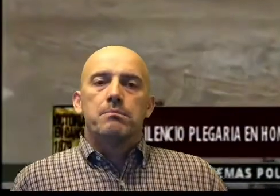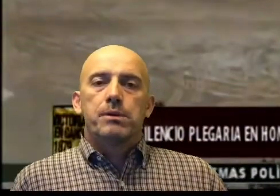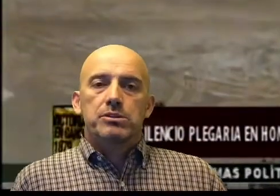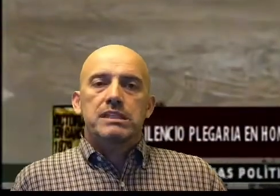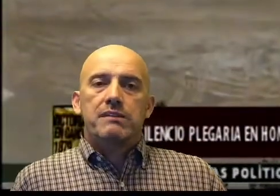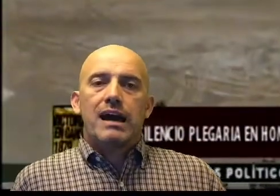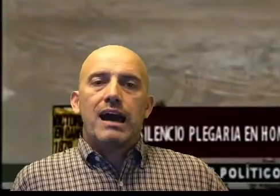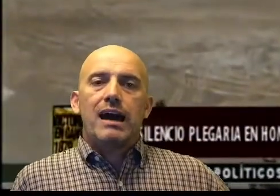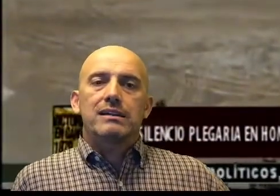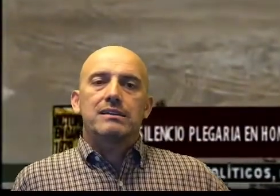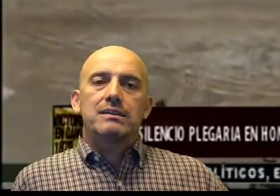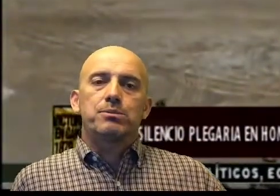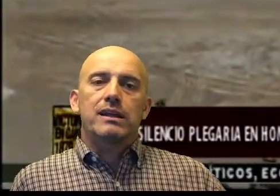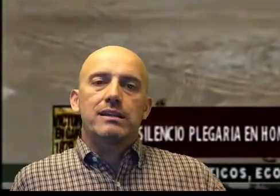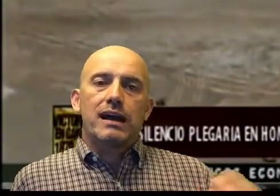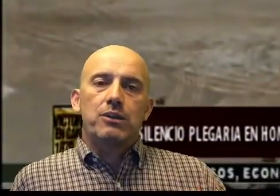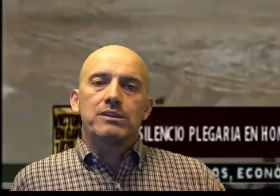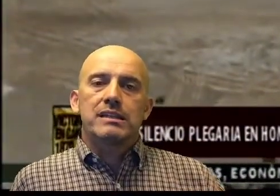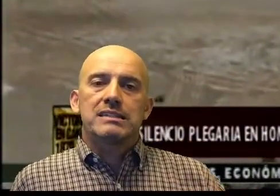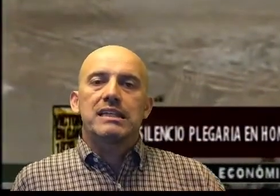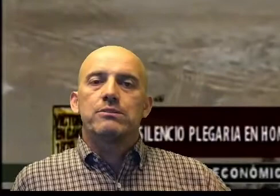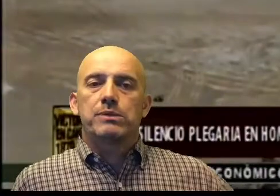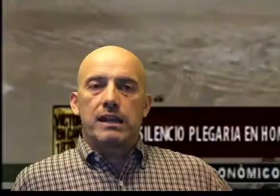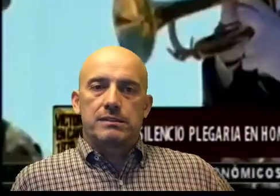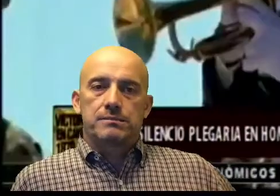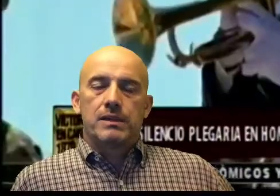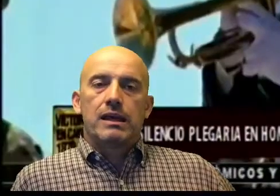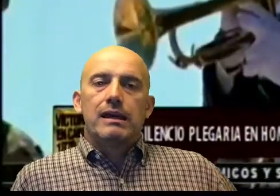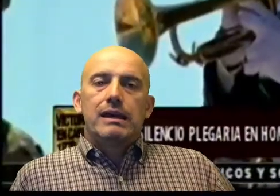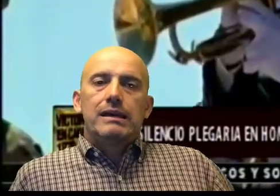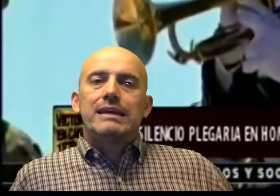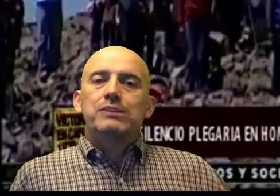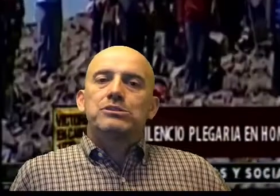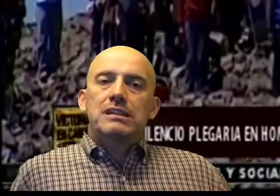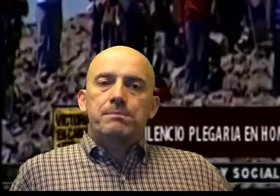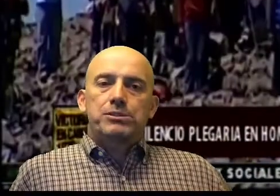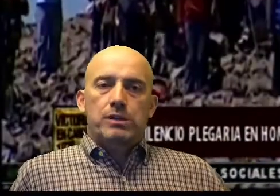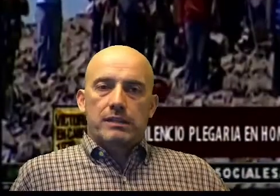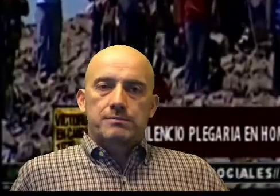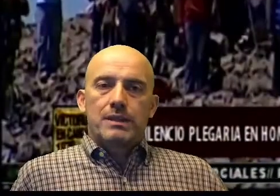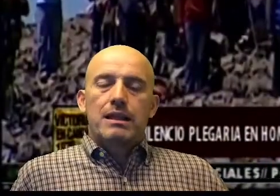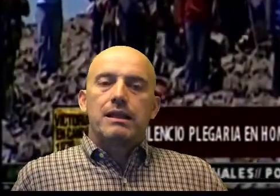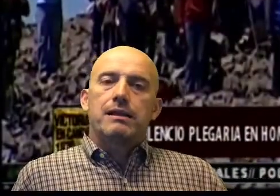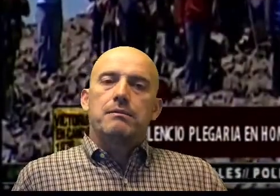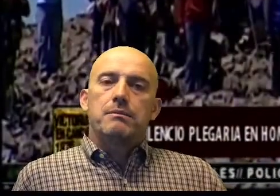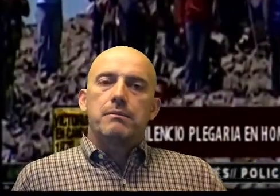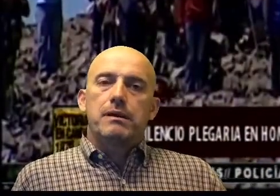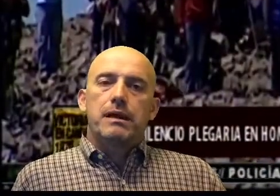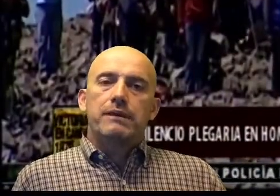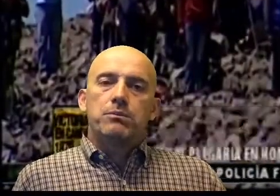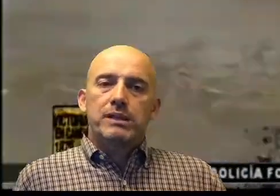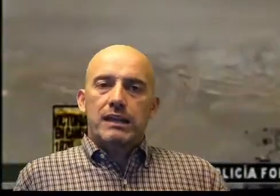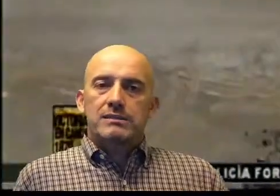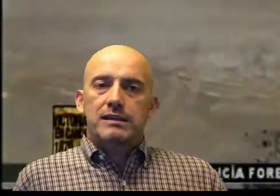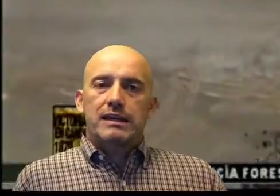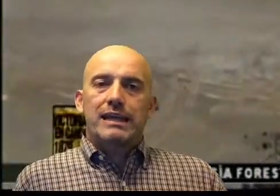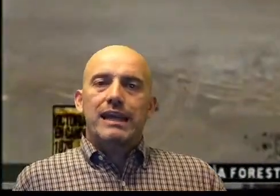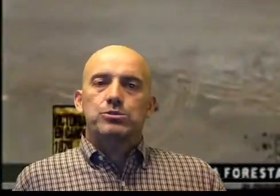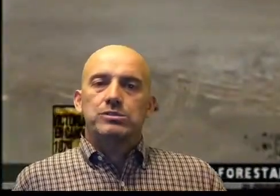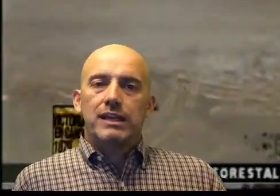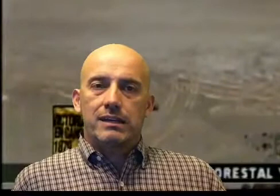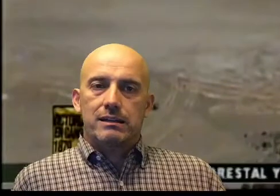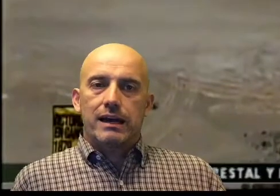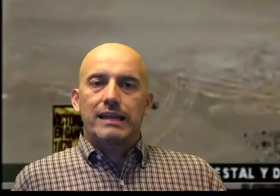pero se va a anteponer algo intereses de evo morales y que es otras las personas evo morales